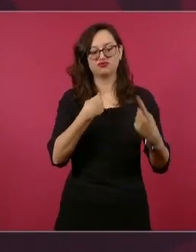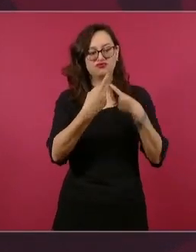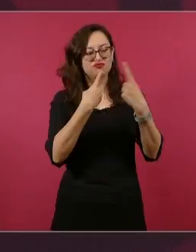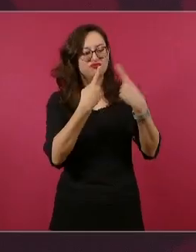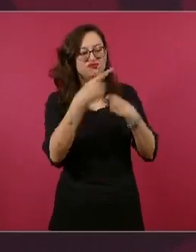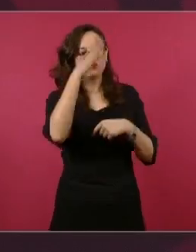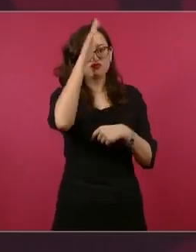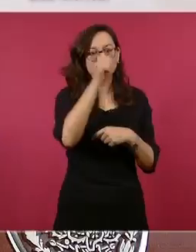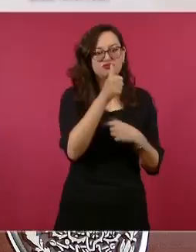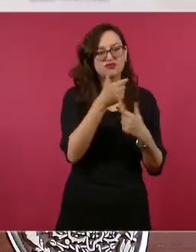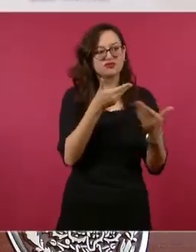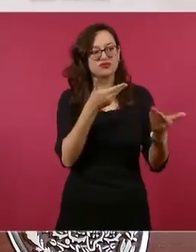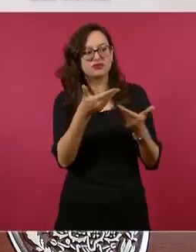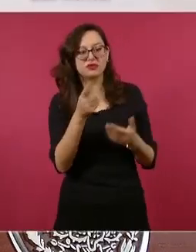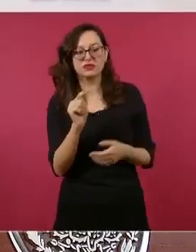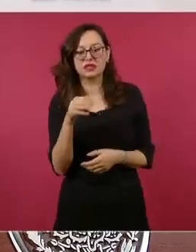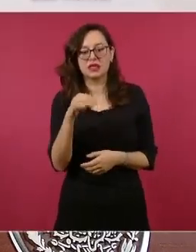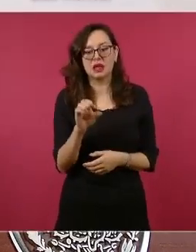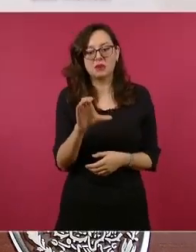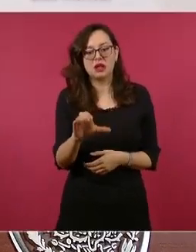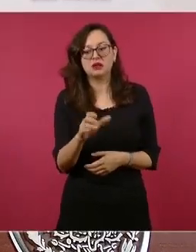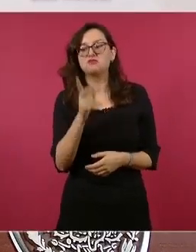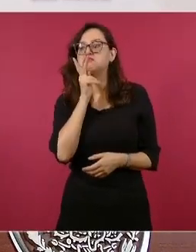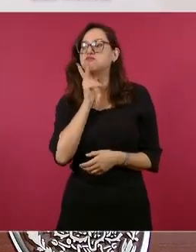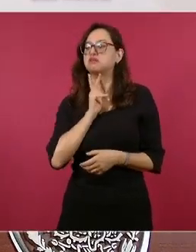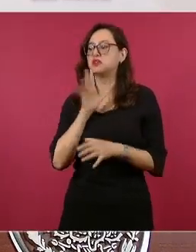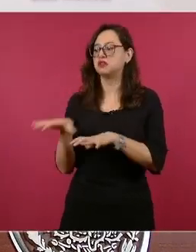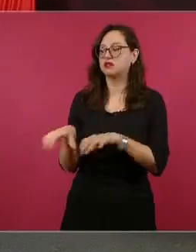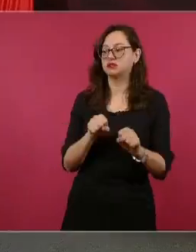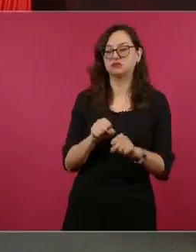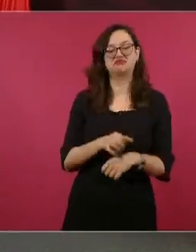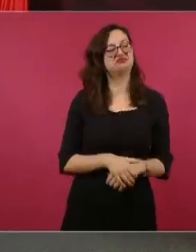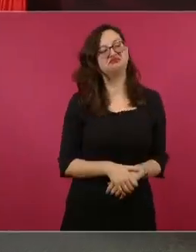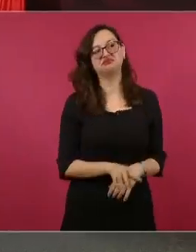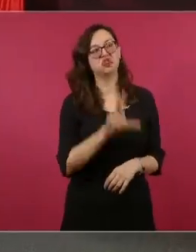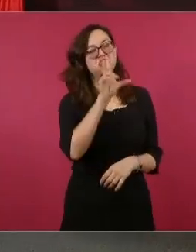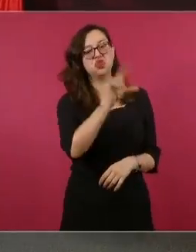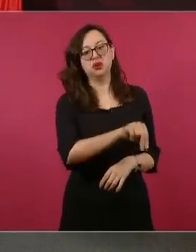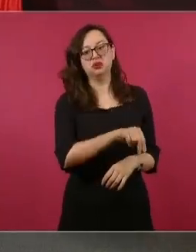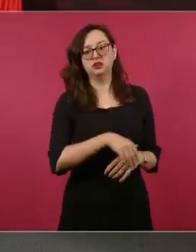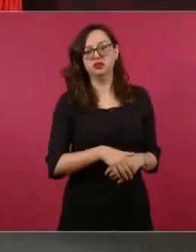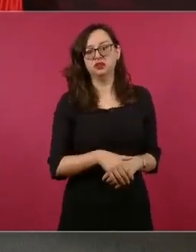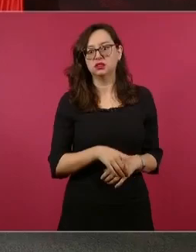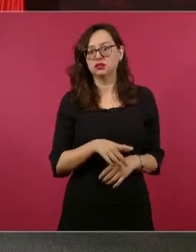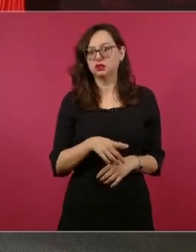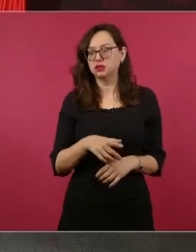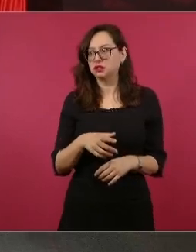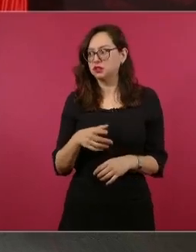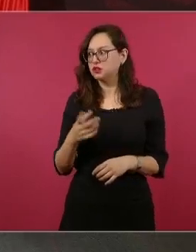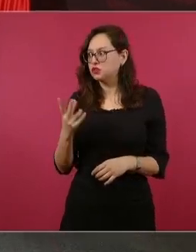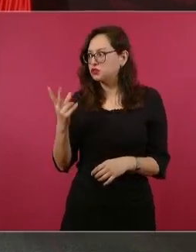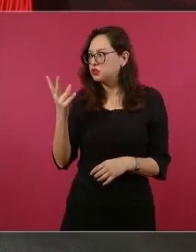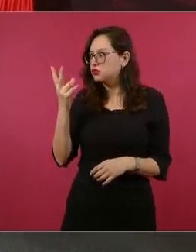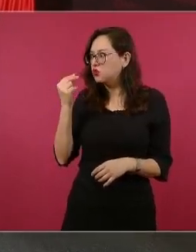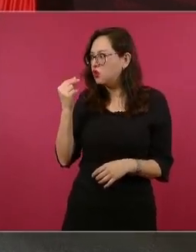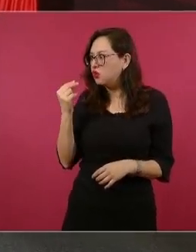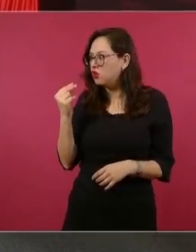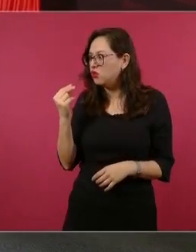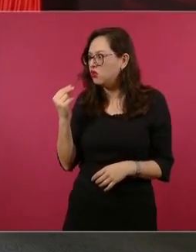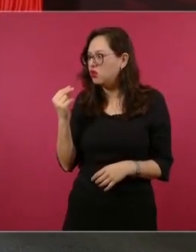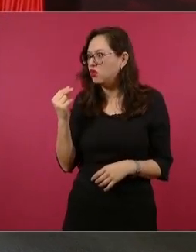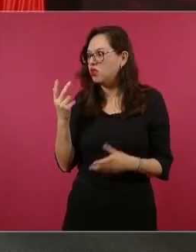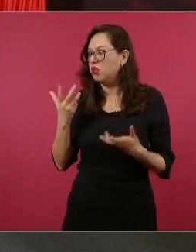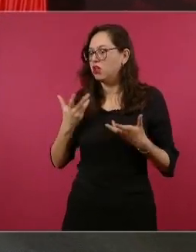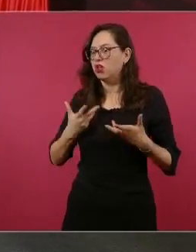y estaban nerviosísimos arriba. Va a haber fuga de capital,